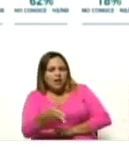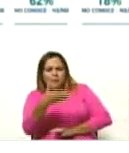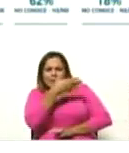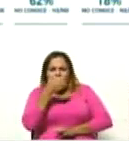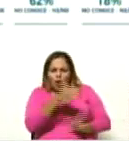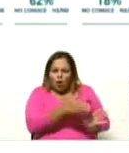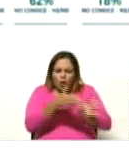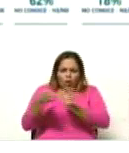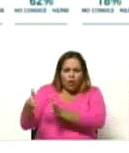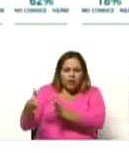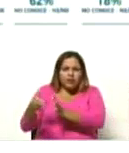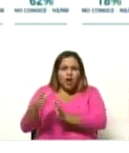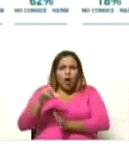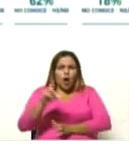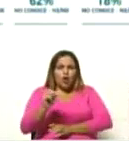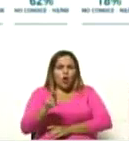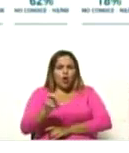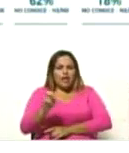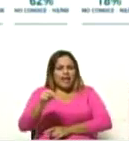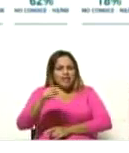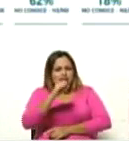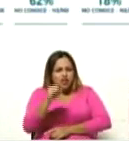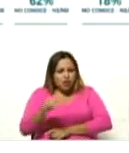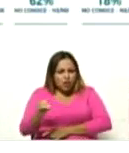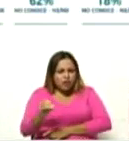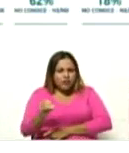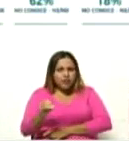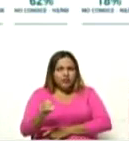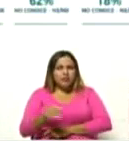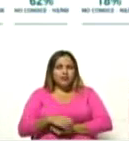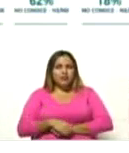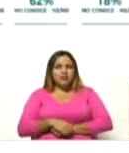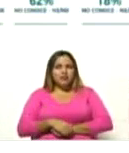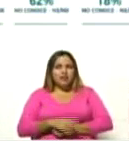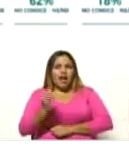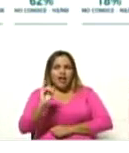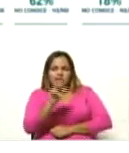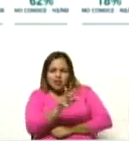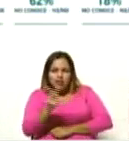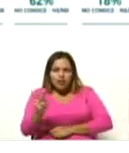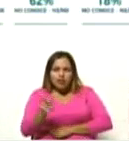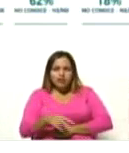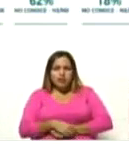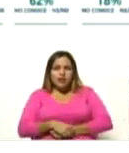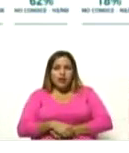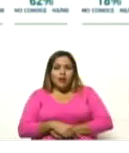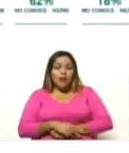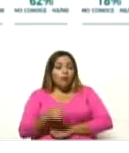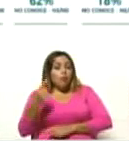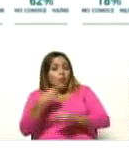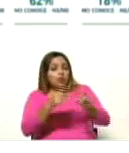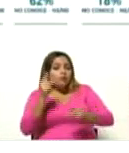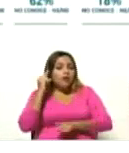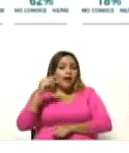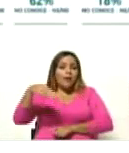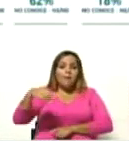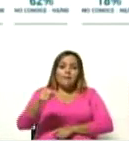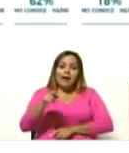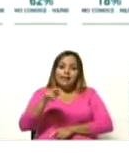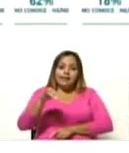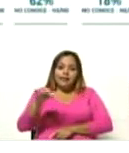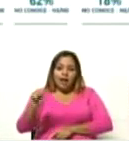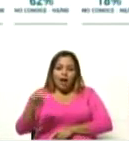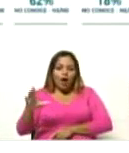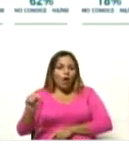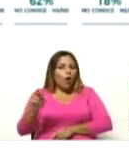María Corina Machado. Pero tiene 63% de rechazo, ¿no? Sí, pero tiene un desconocimiento alto todavía